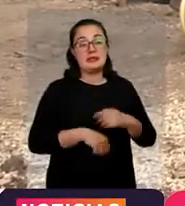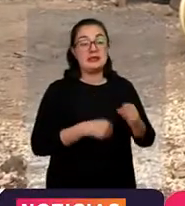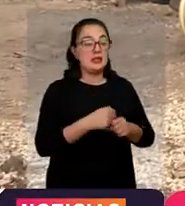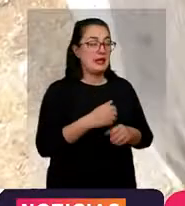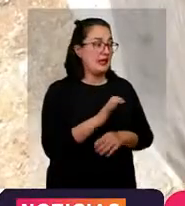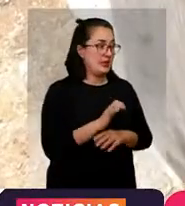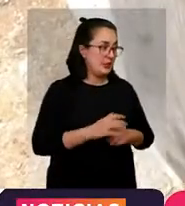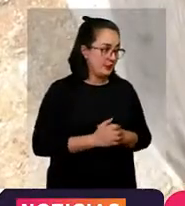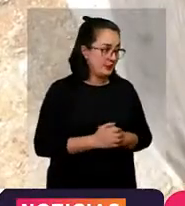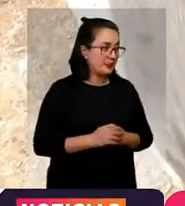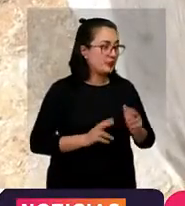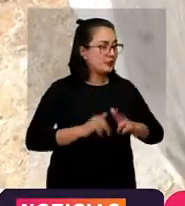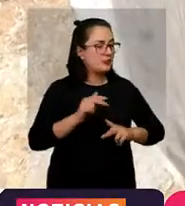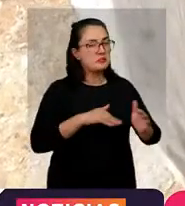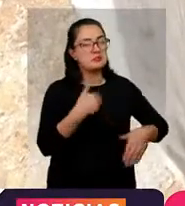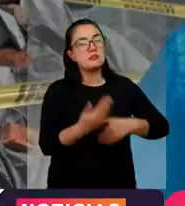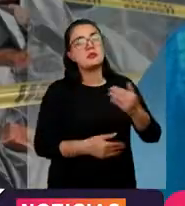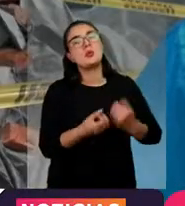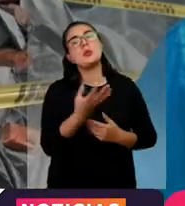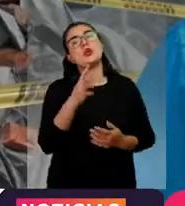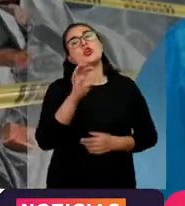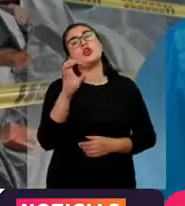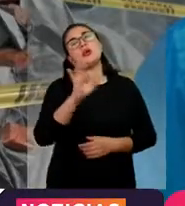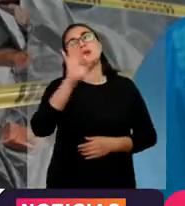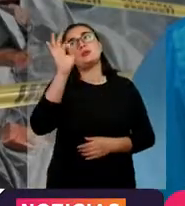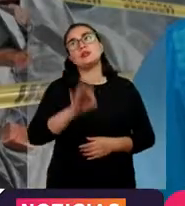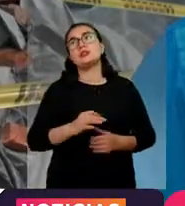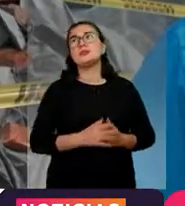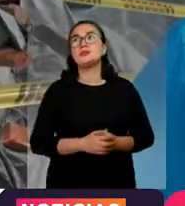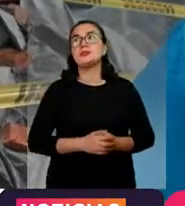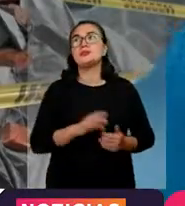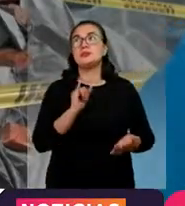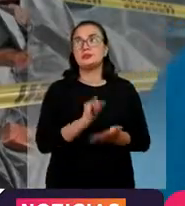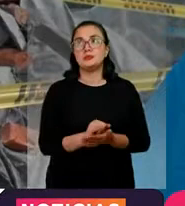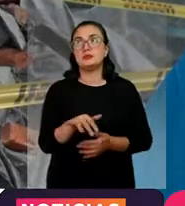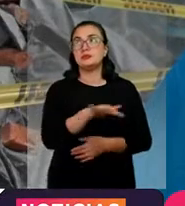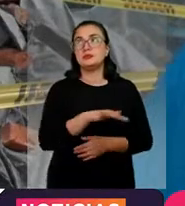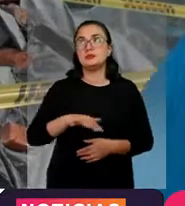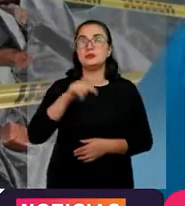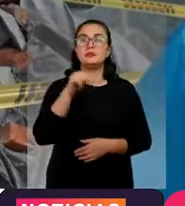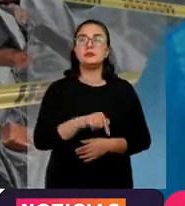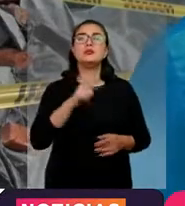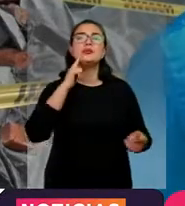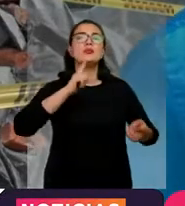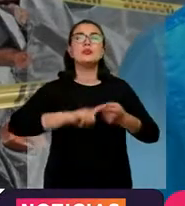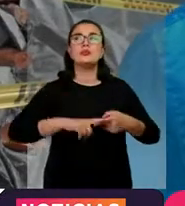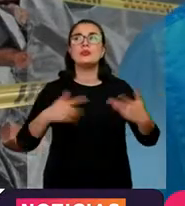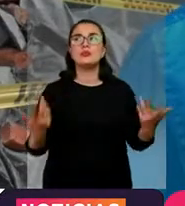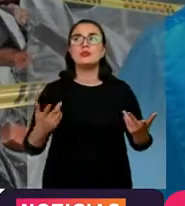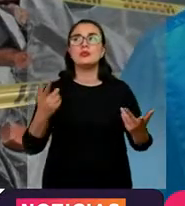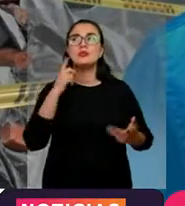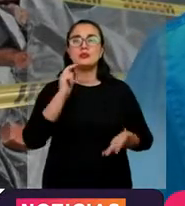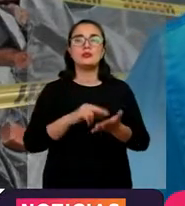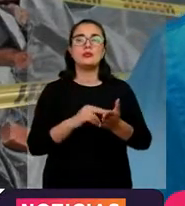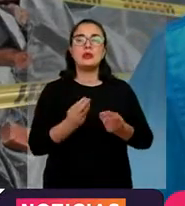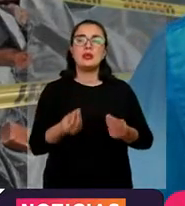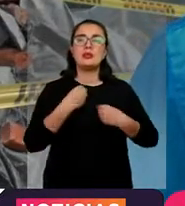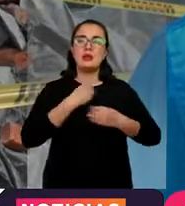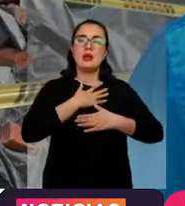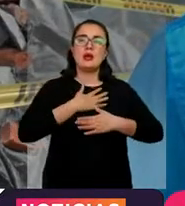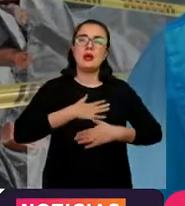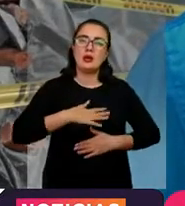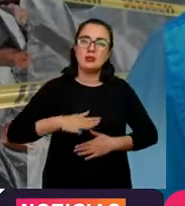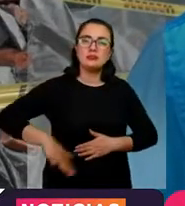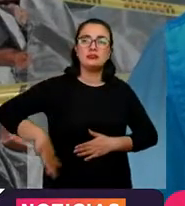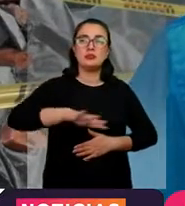del 90 por ciento y ahora construyó un aliviadero del colector de 140 que baja por el